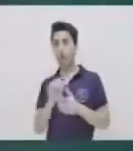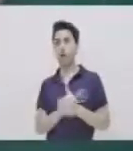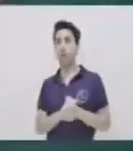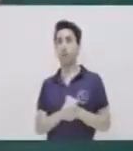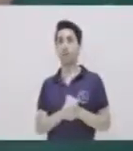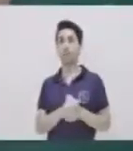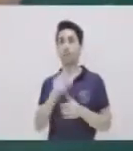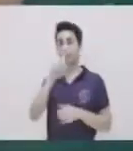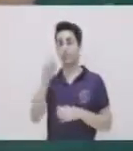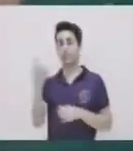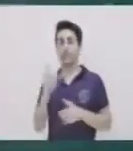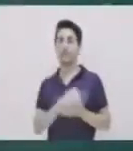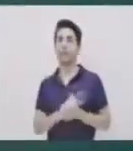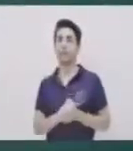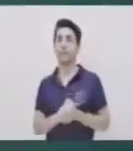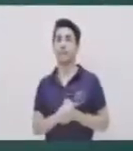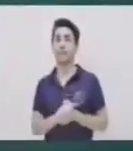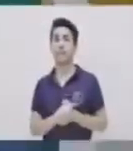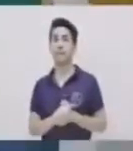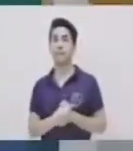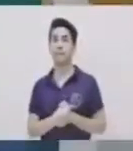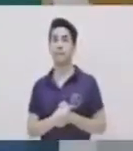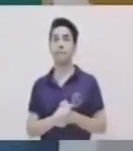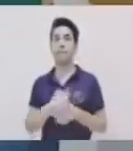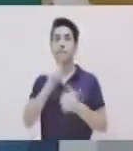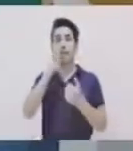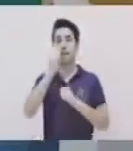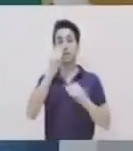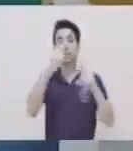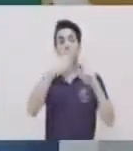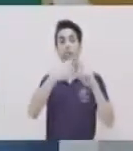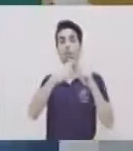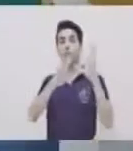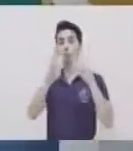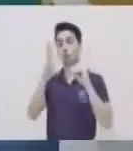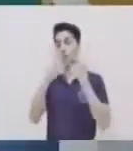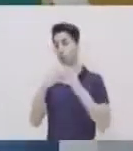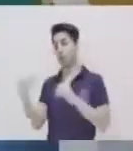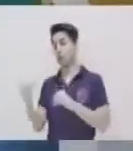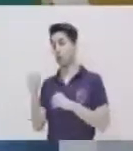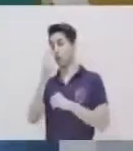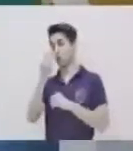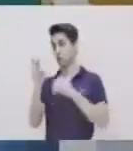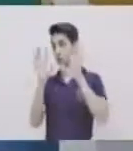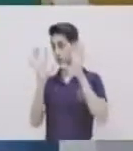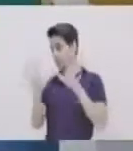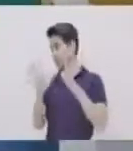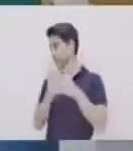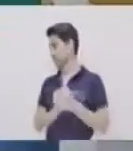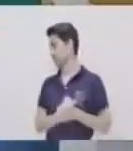dividido 100. 15 por 14 sería 210,